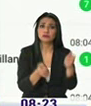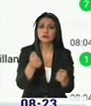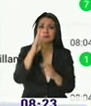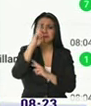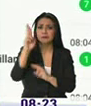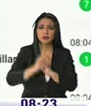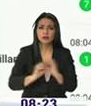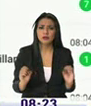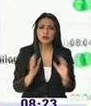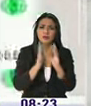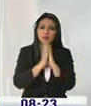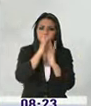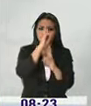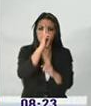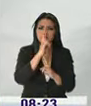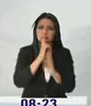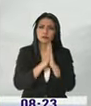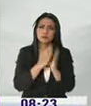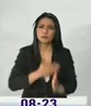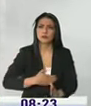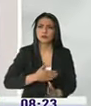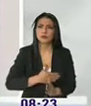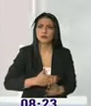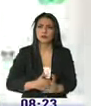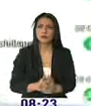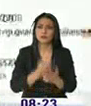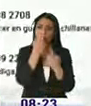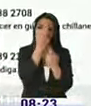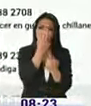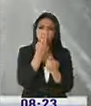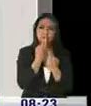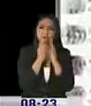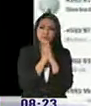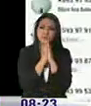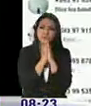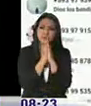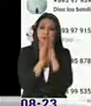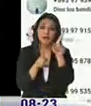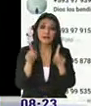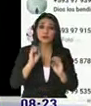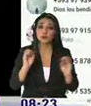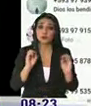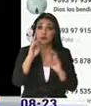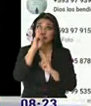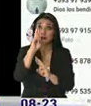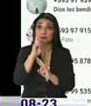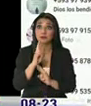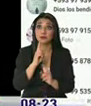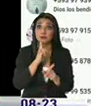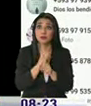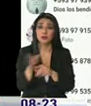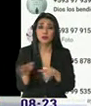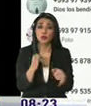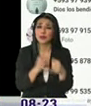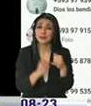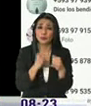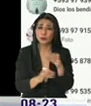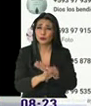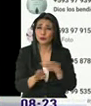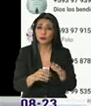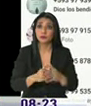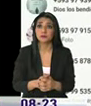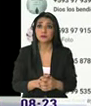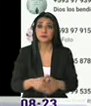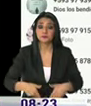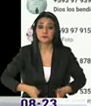volante. Quisiera pedir respeto. Qué bonito esto, ¿no? Respeto. Lo que muchas veces no lo tenemos. Uy, este sí es final. Final, final.